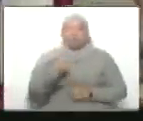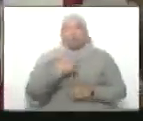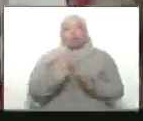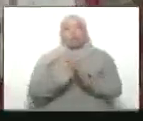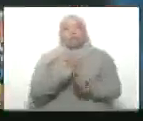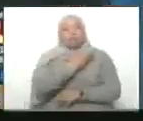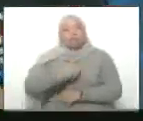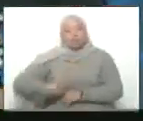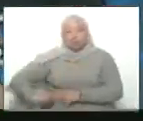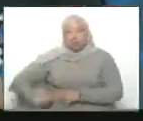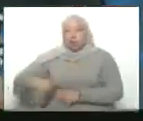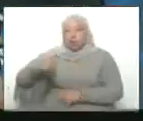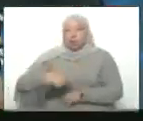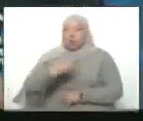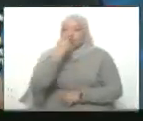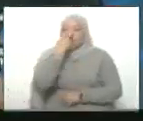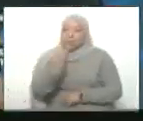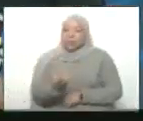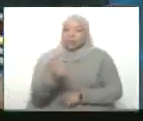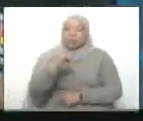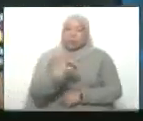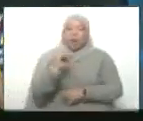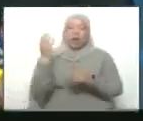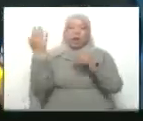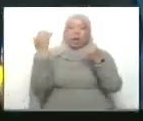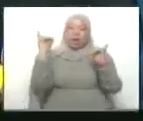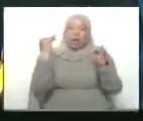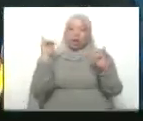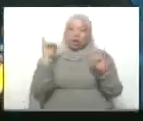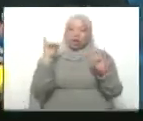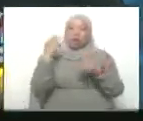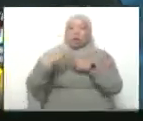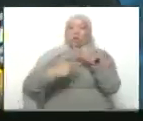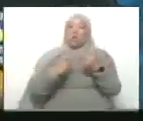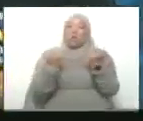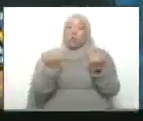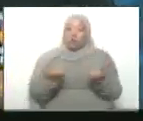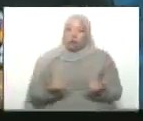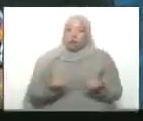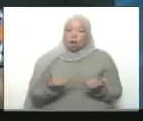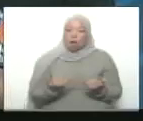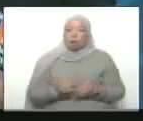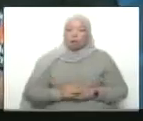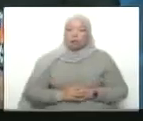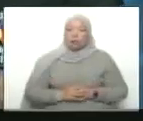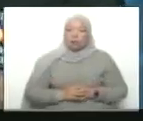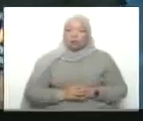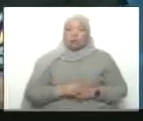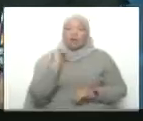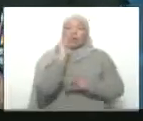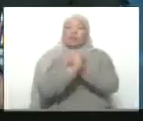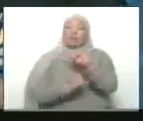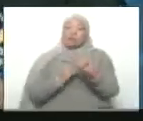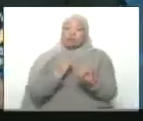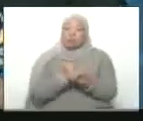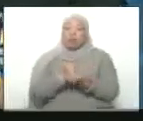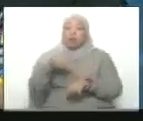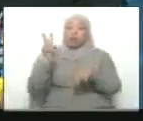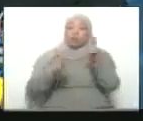and Binayol and the IARTIST for organizing this international art